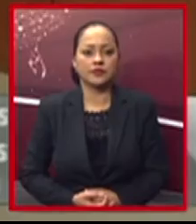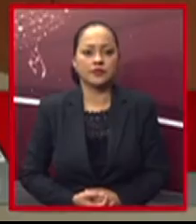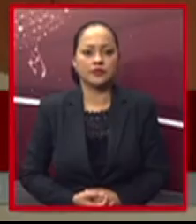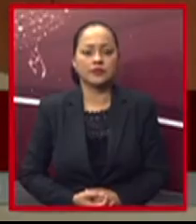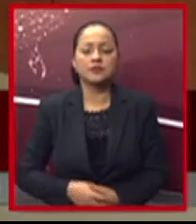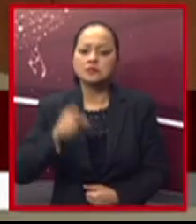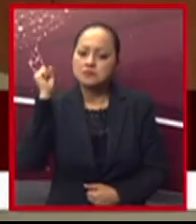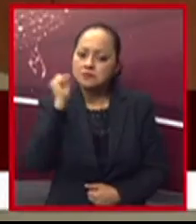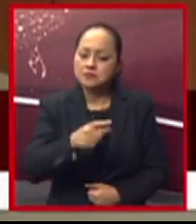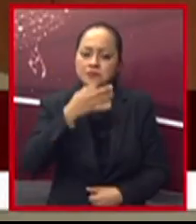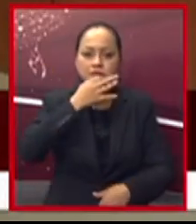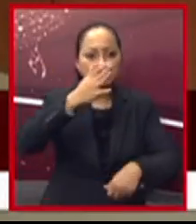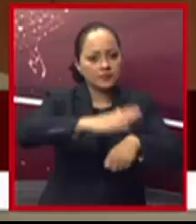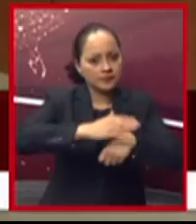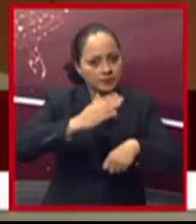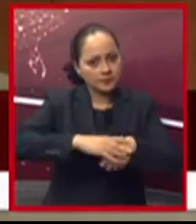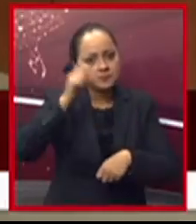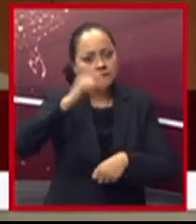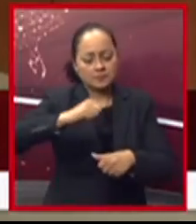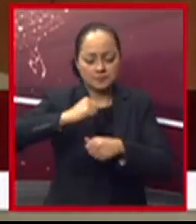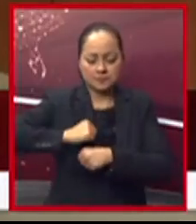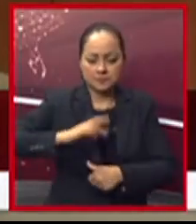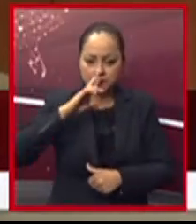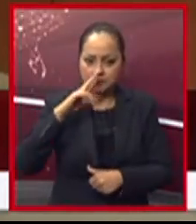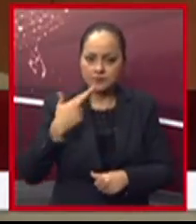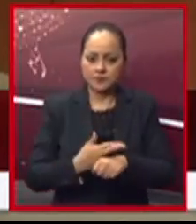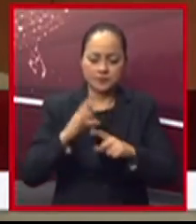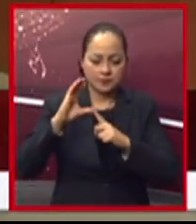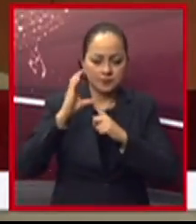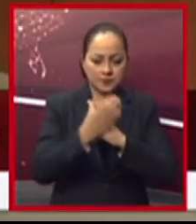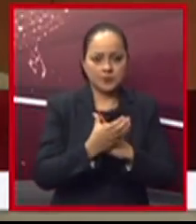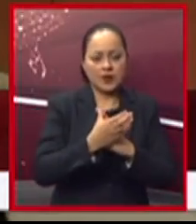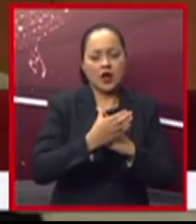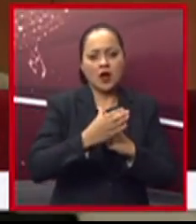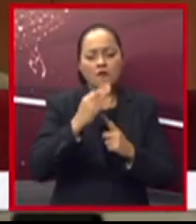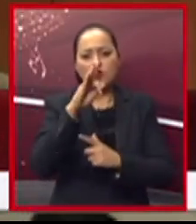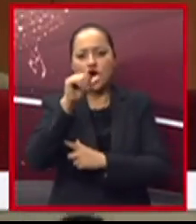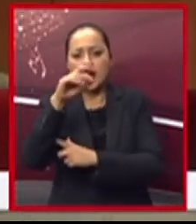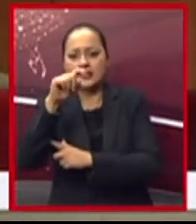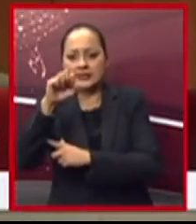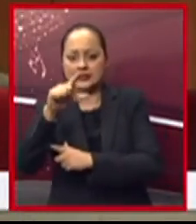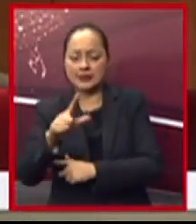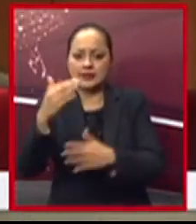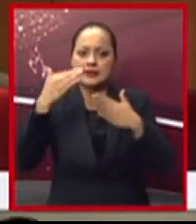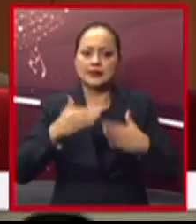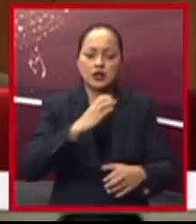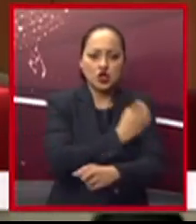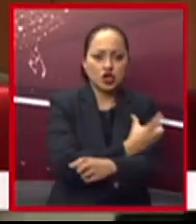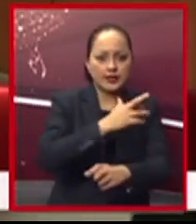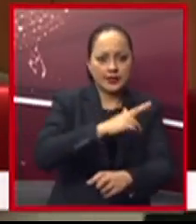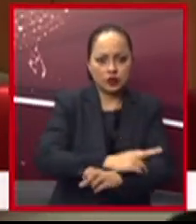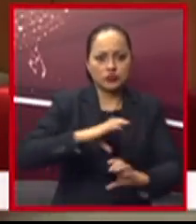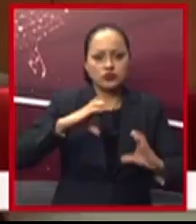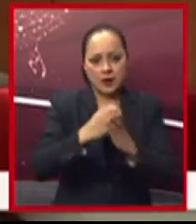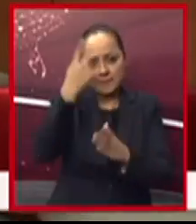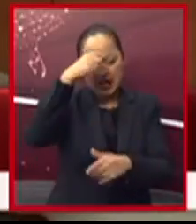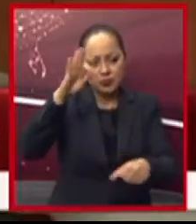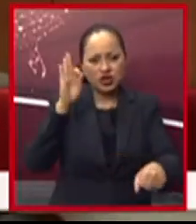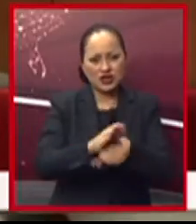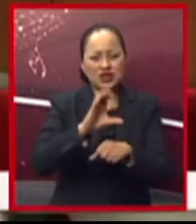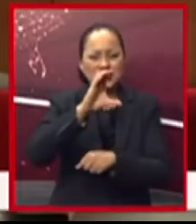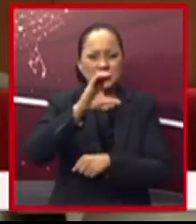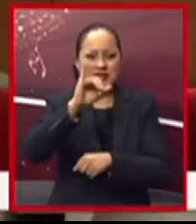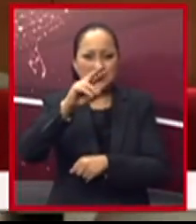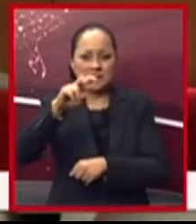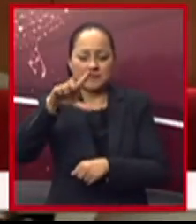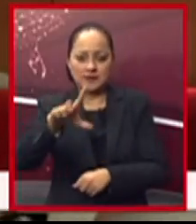Y también exhortar al titular de la Comisión Nacional Forestal y al Coordinador Nacional de Protección Civil